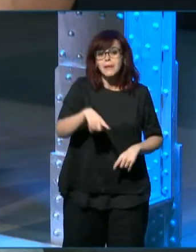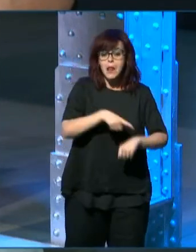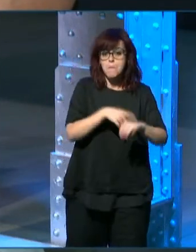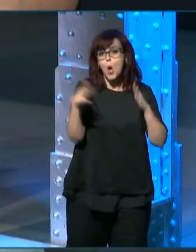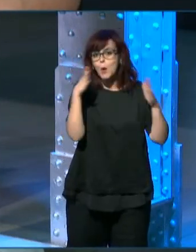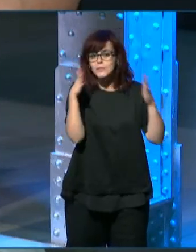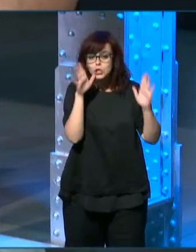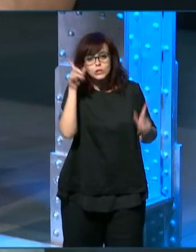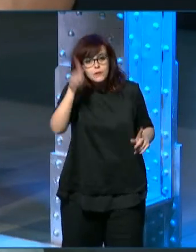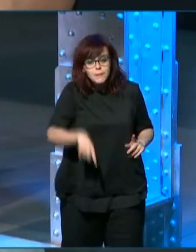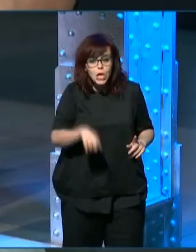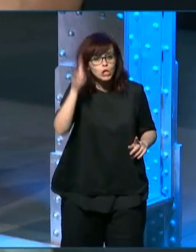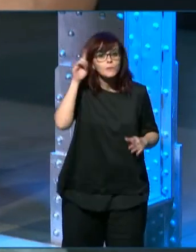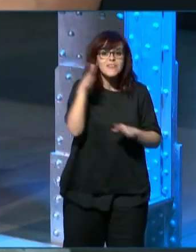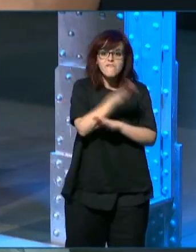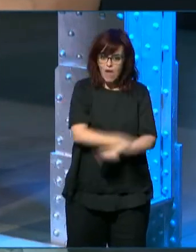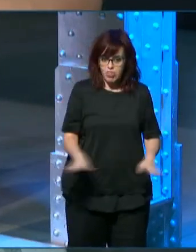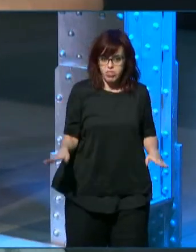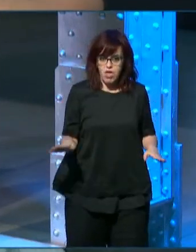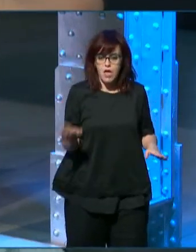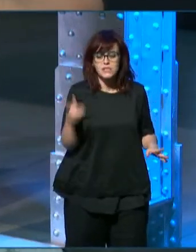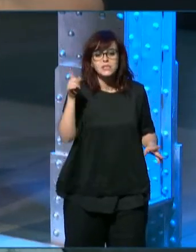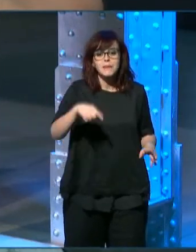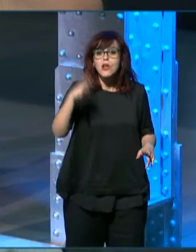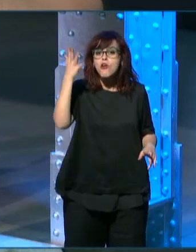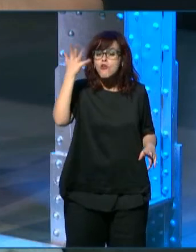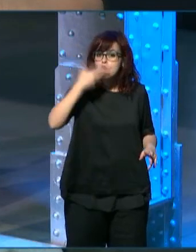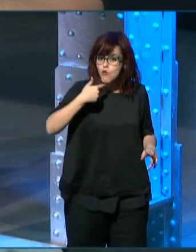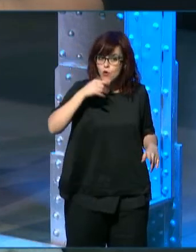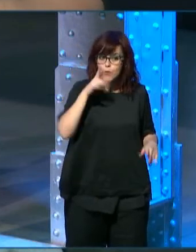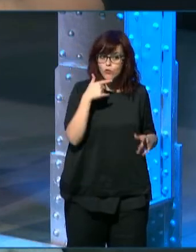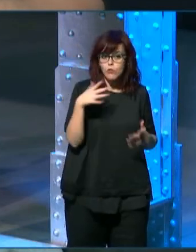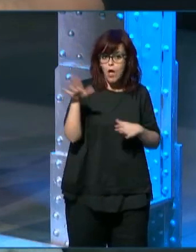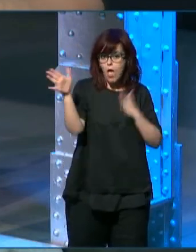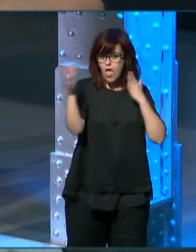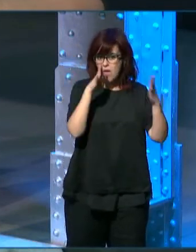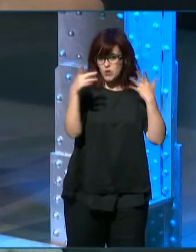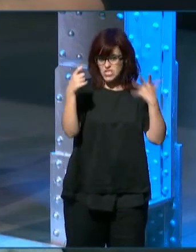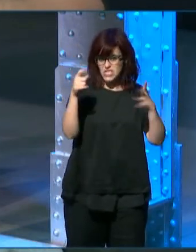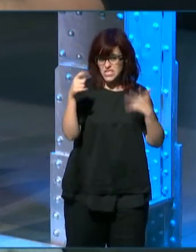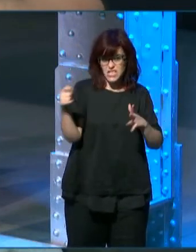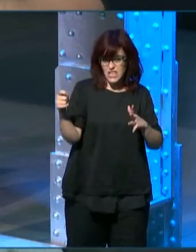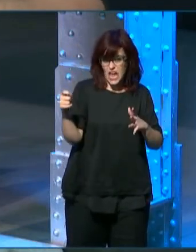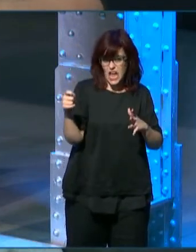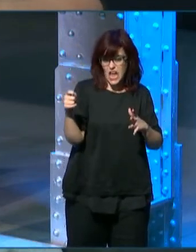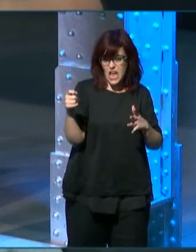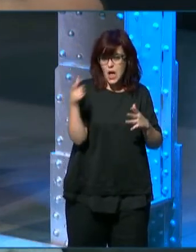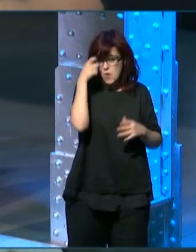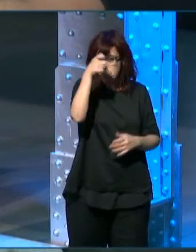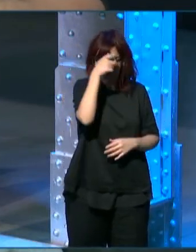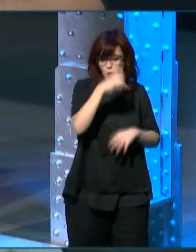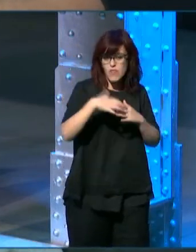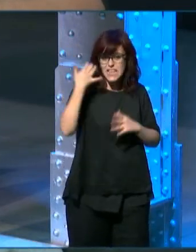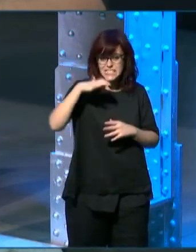sé, en mi infancia el color, porque era todo gris, en los años 60 en los pueblecitos de la